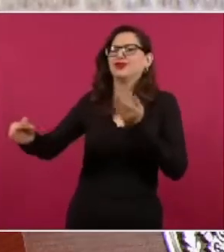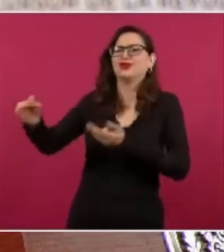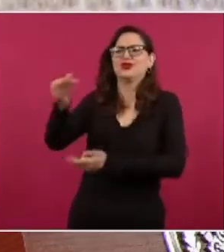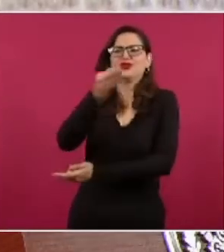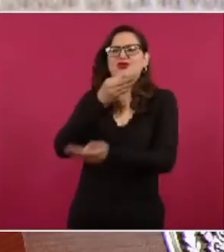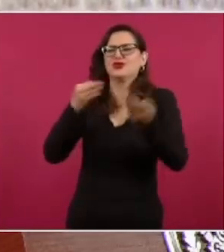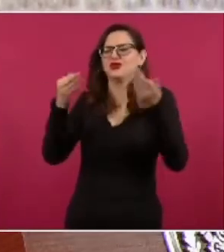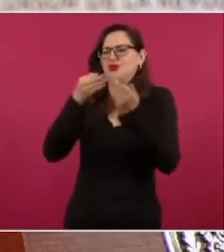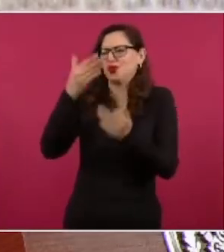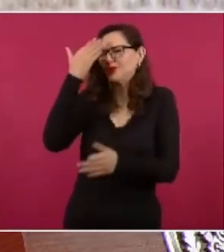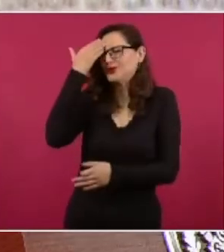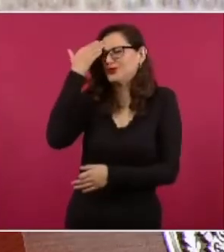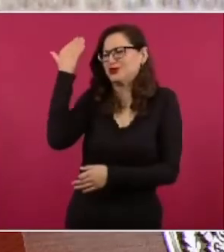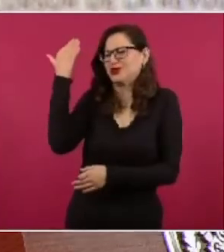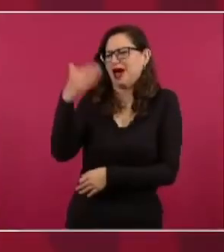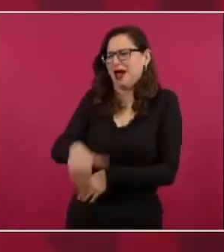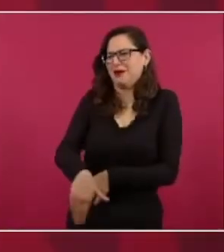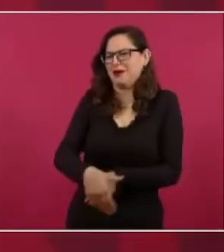lo que sucedía.